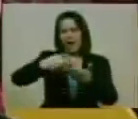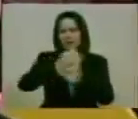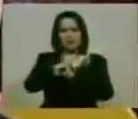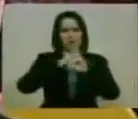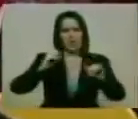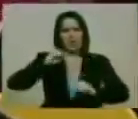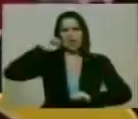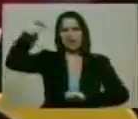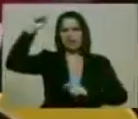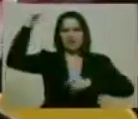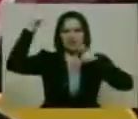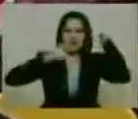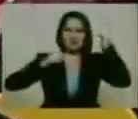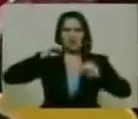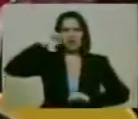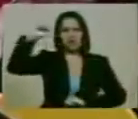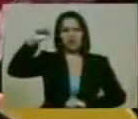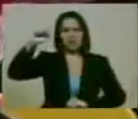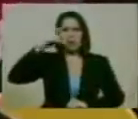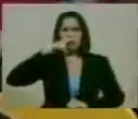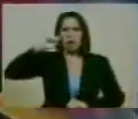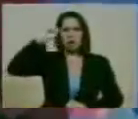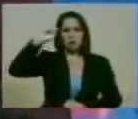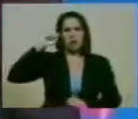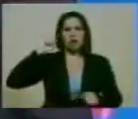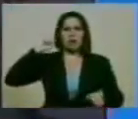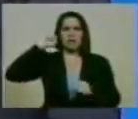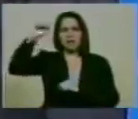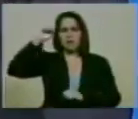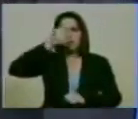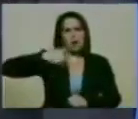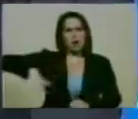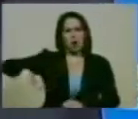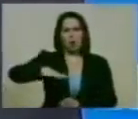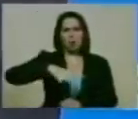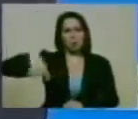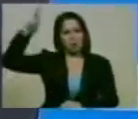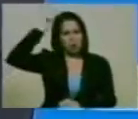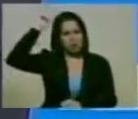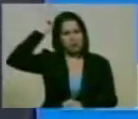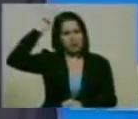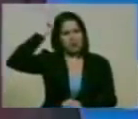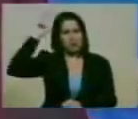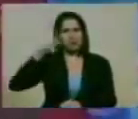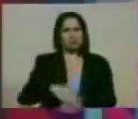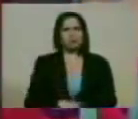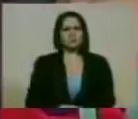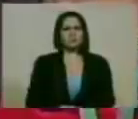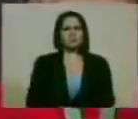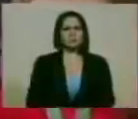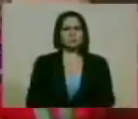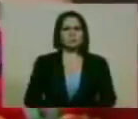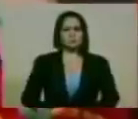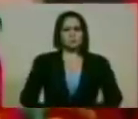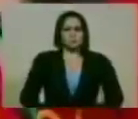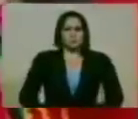viva Chávez! ¡Que viva Nicolás Maduro! ¡Y que viva los pueblos indígenas de Venezuela!